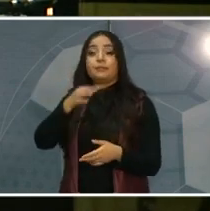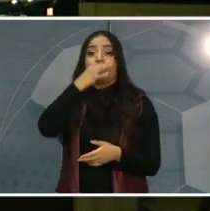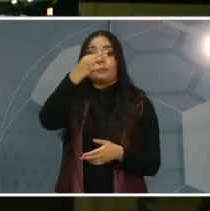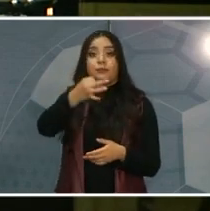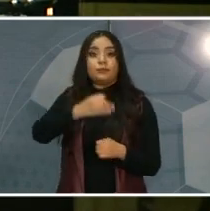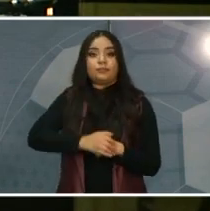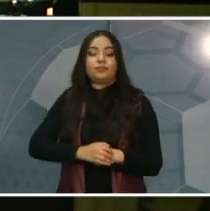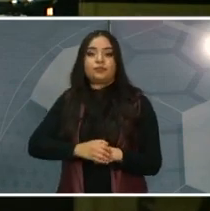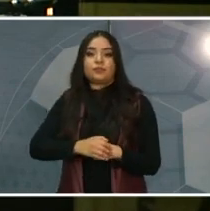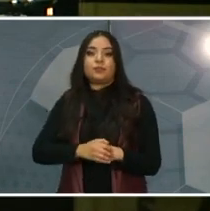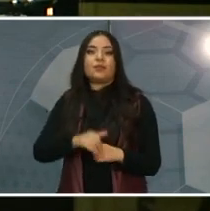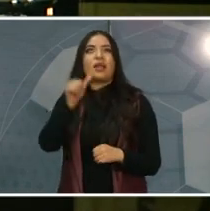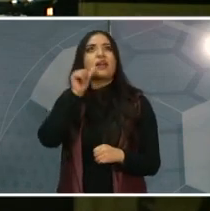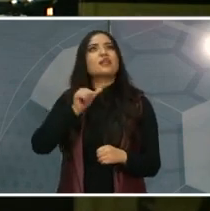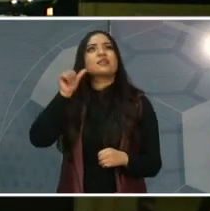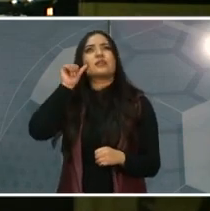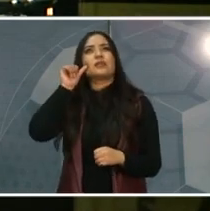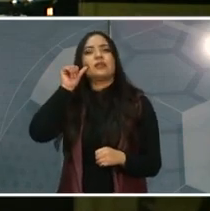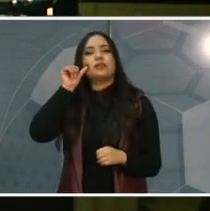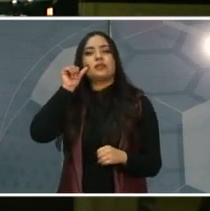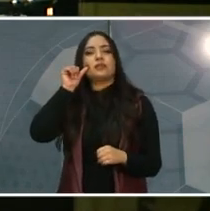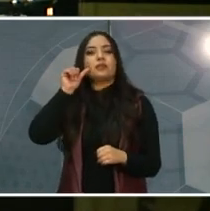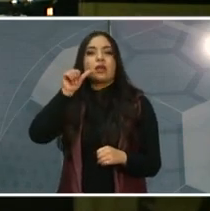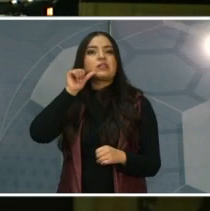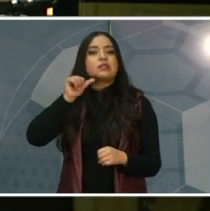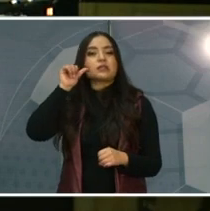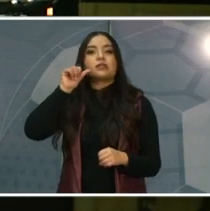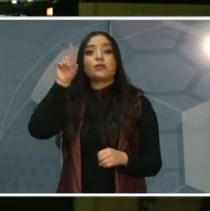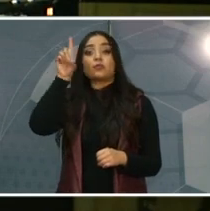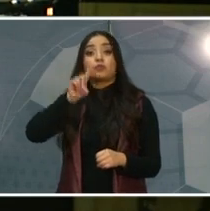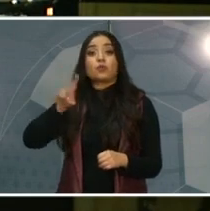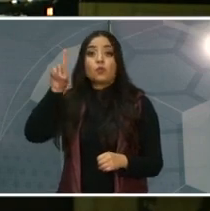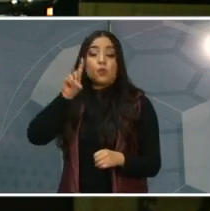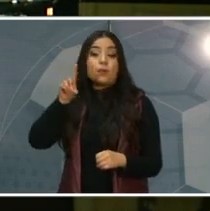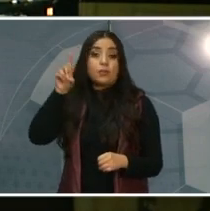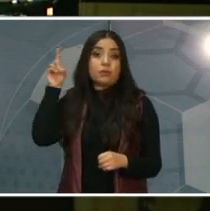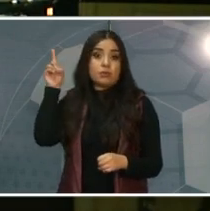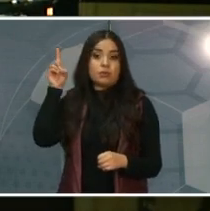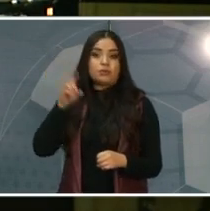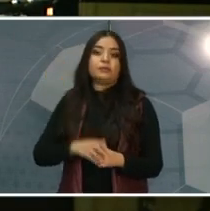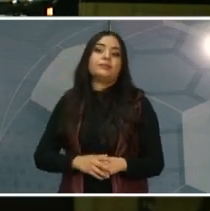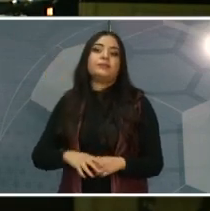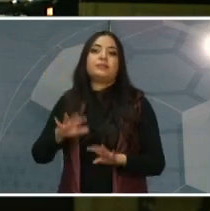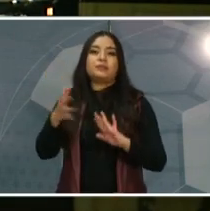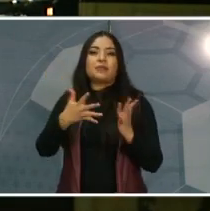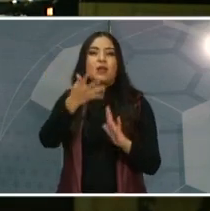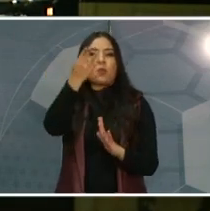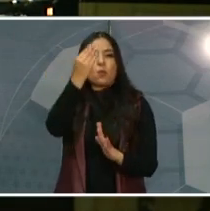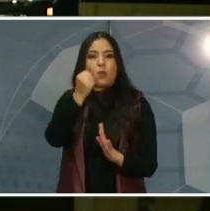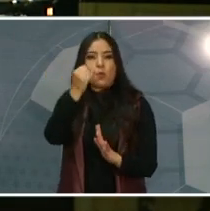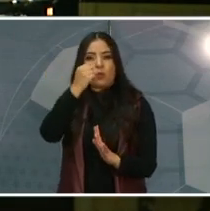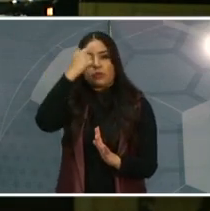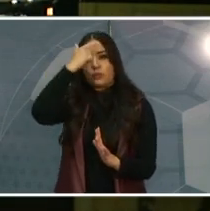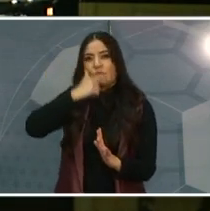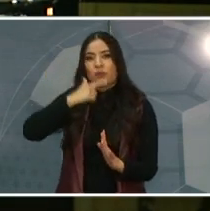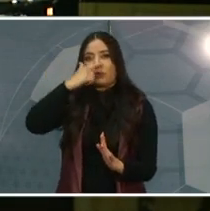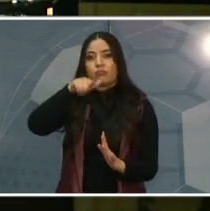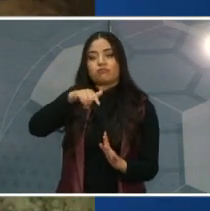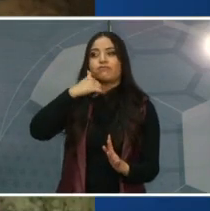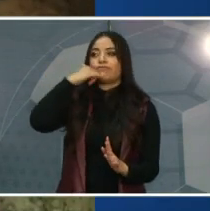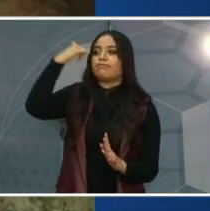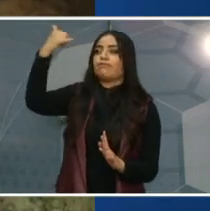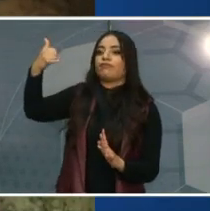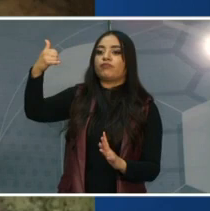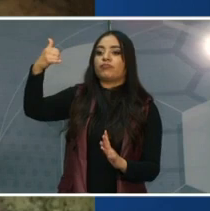día de ayer domingo alrededor de las nueve de la noche cuando al sistema de emergencias c-4 se